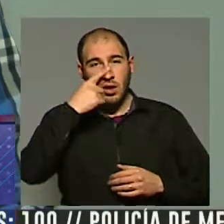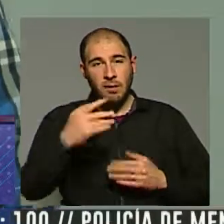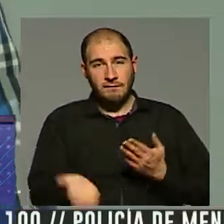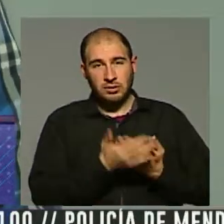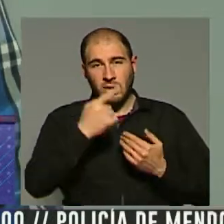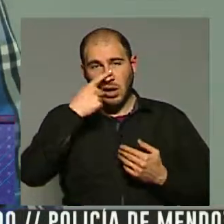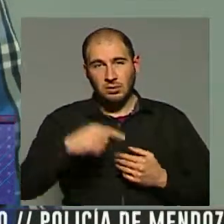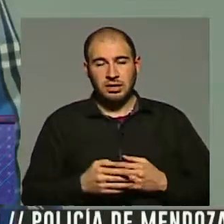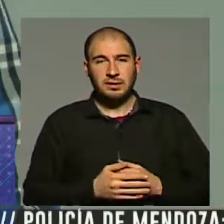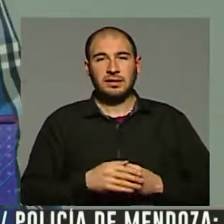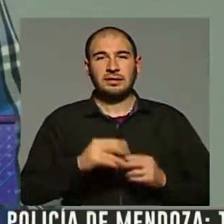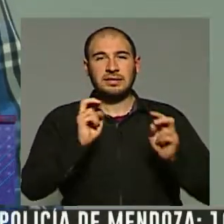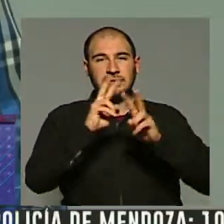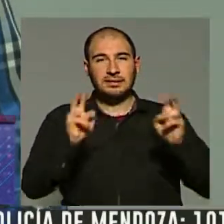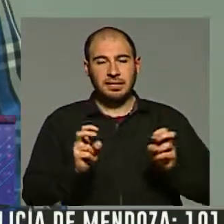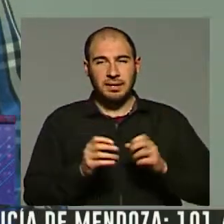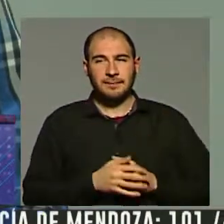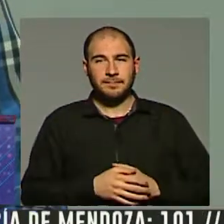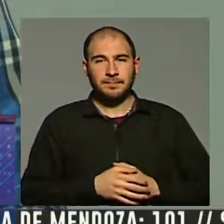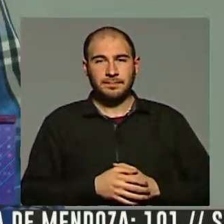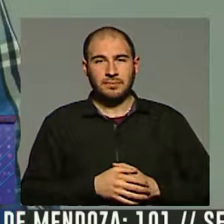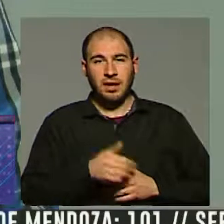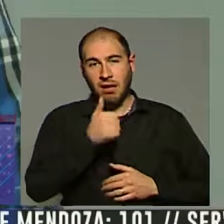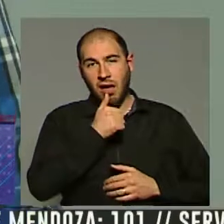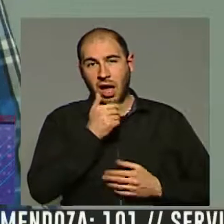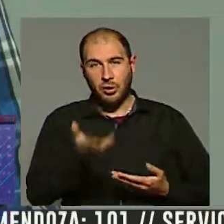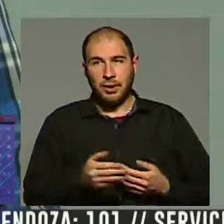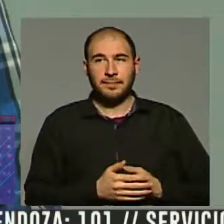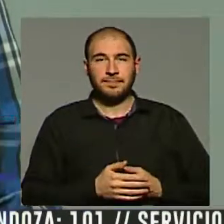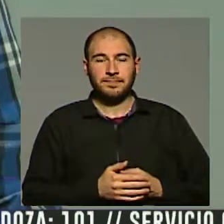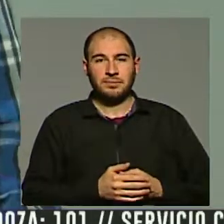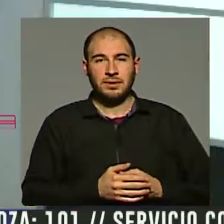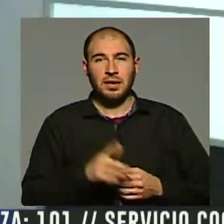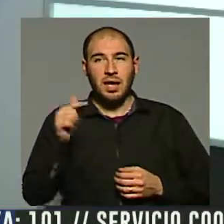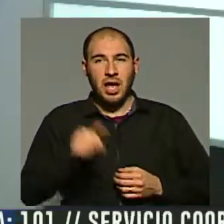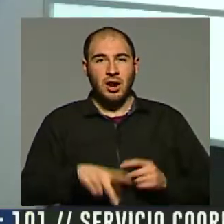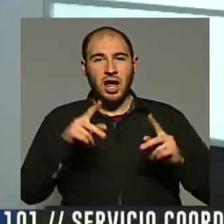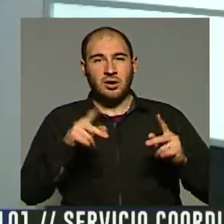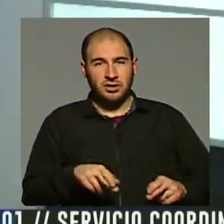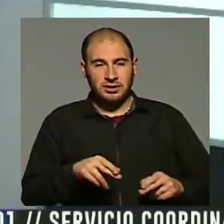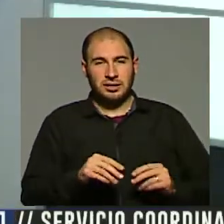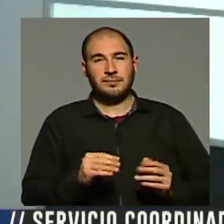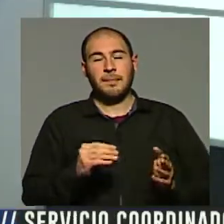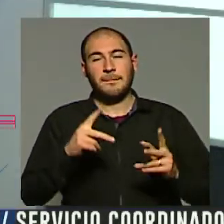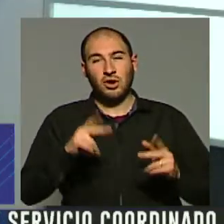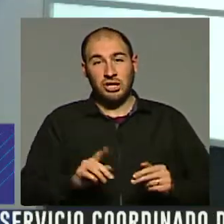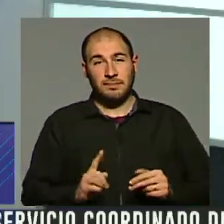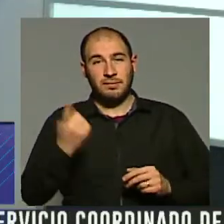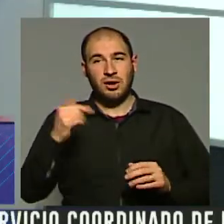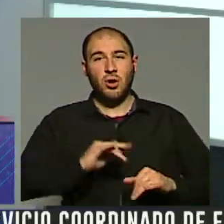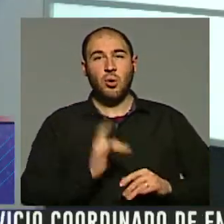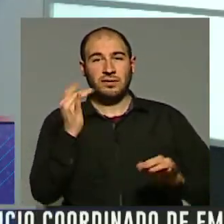boletas que les llegaron de lo que tiene que ver con el agua. Vamos a irnos a un corte, sí, momento de pausa. El primero